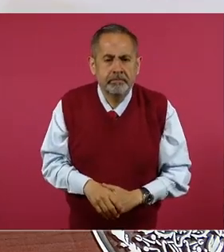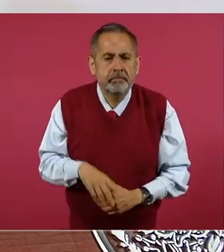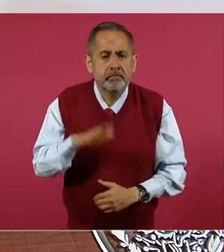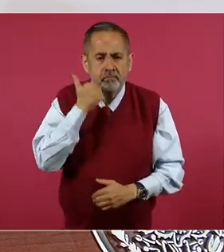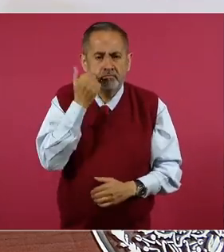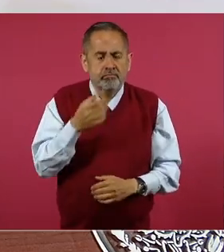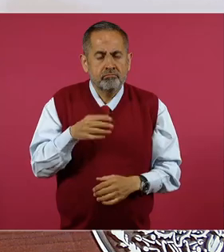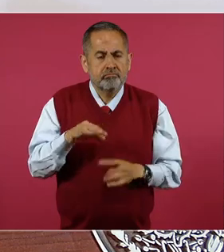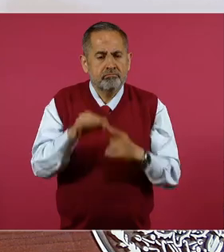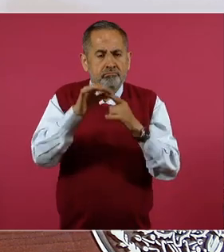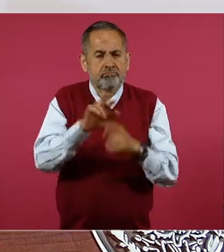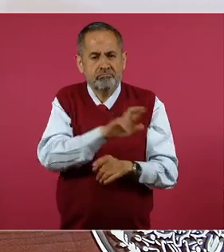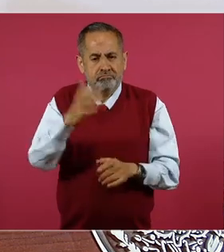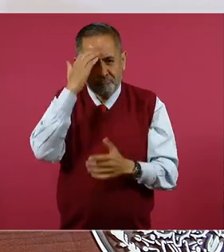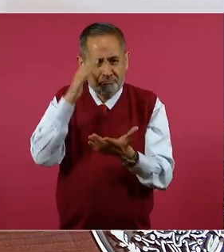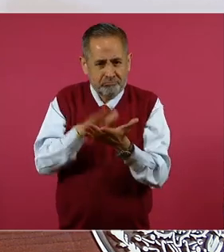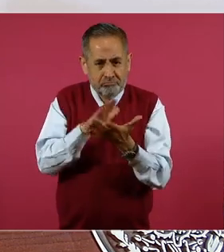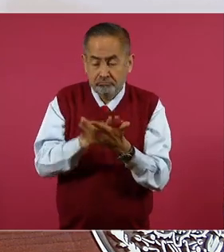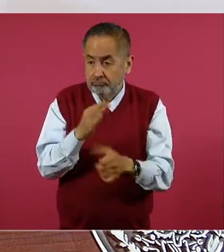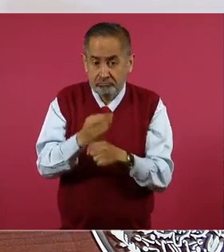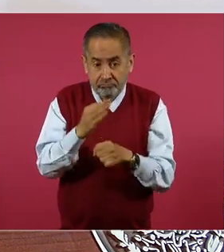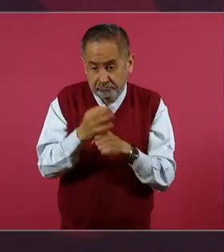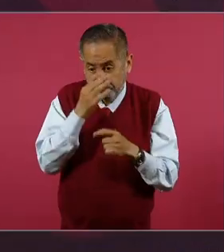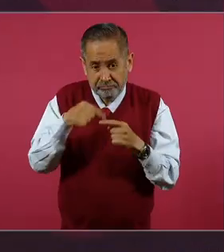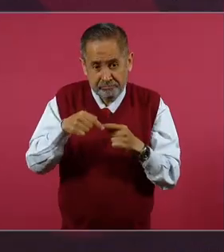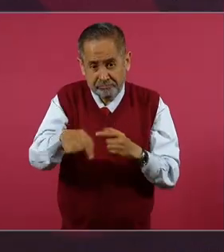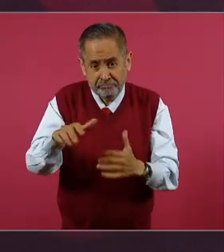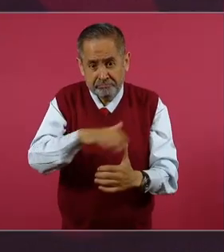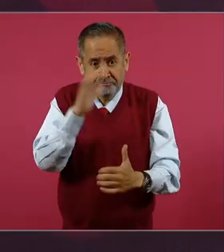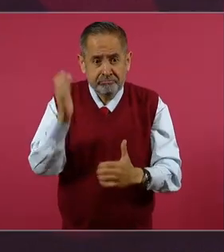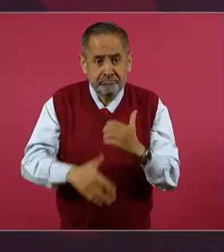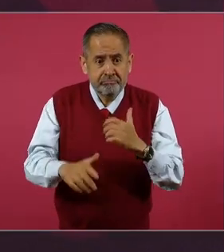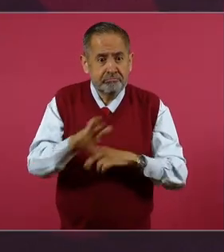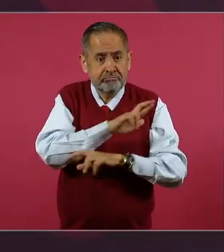un reconocimiento, ahora que estamos ya en las últimas,